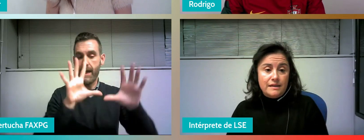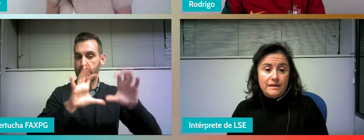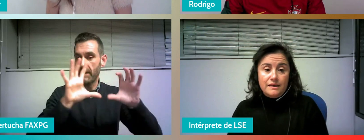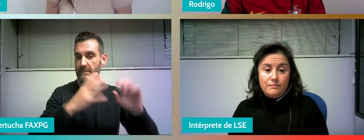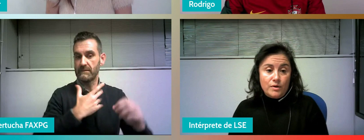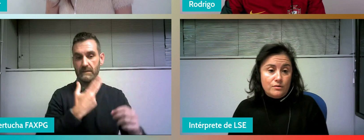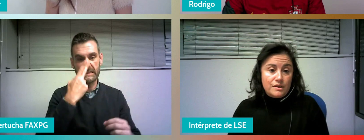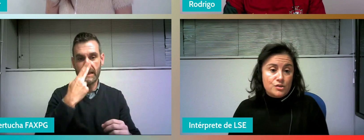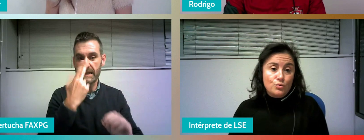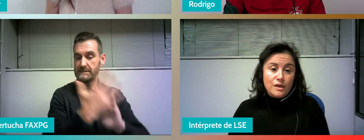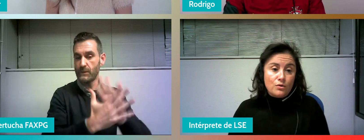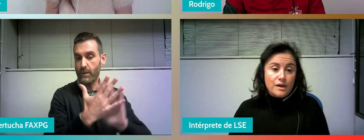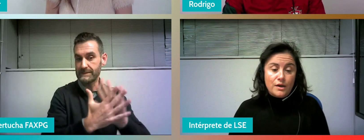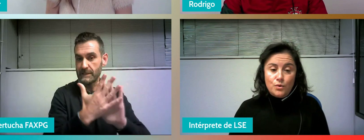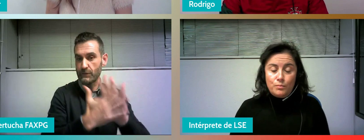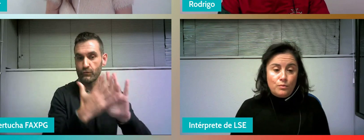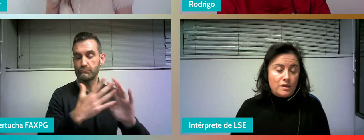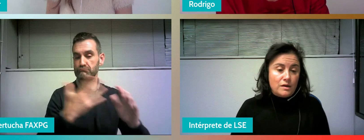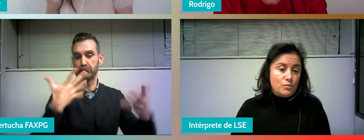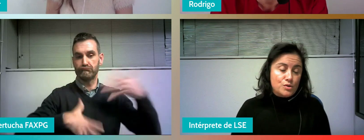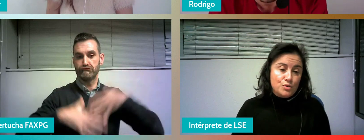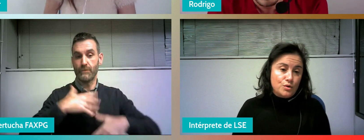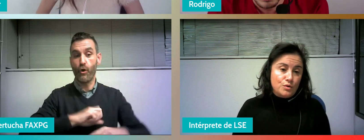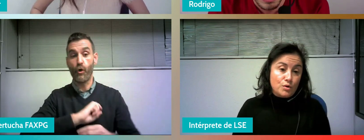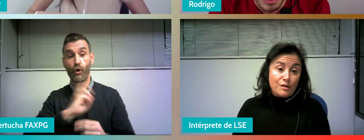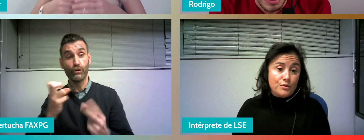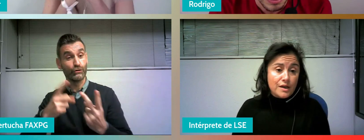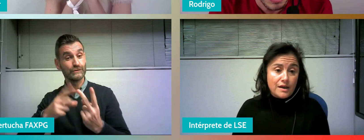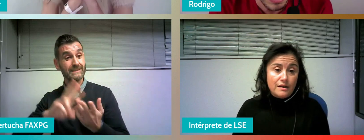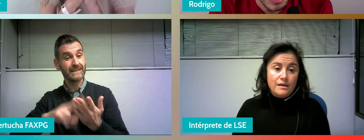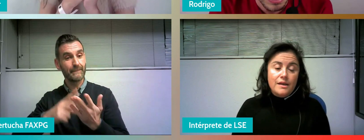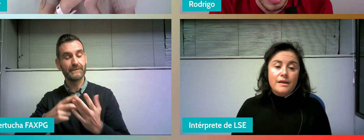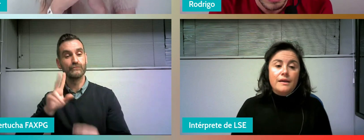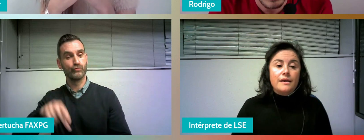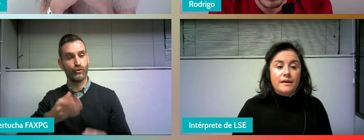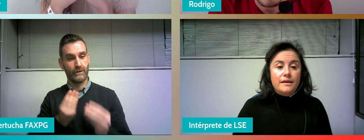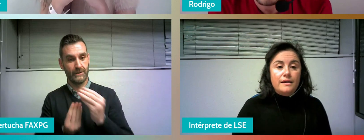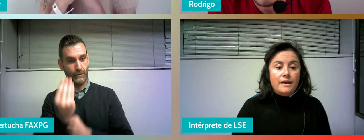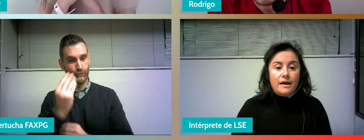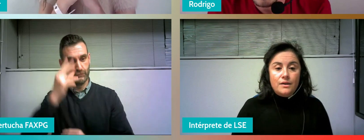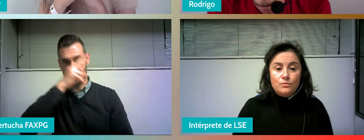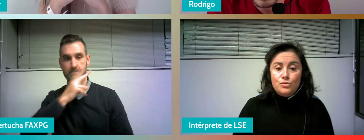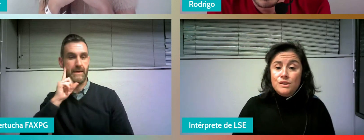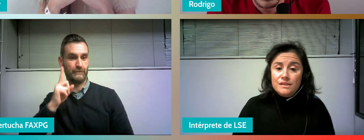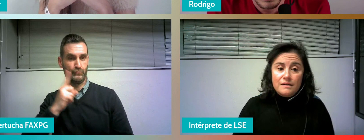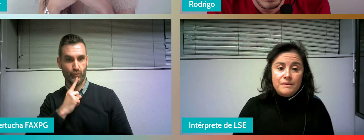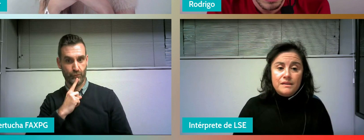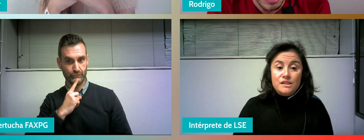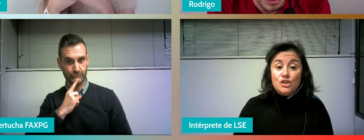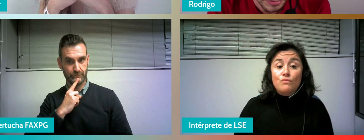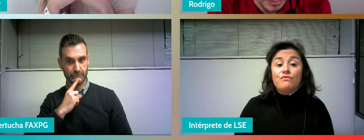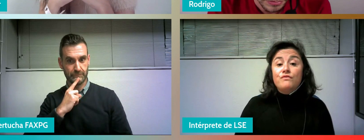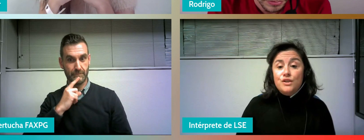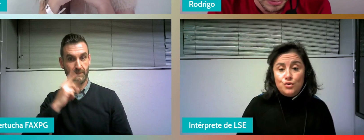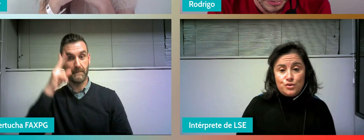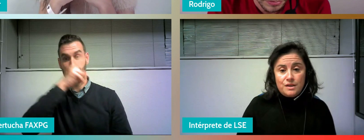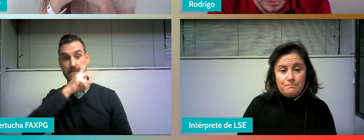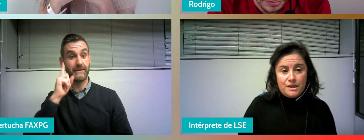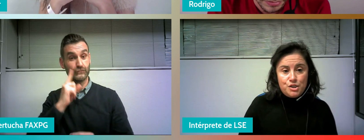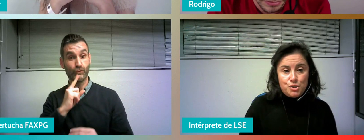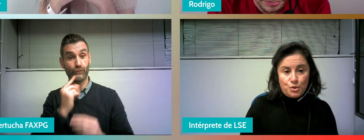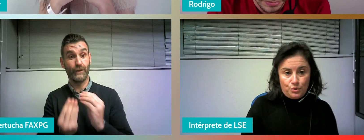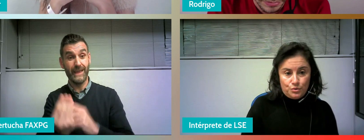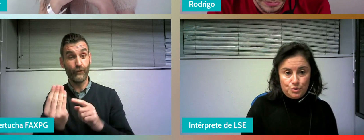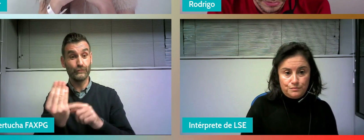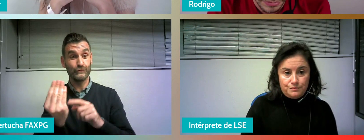intérpretes que estudian o grado por una cuestión vocacional. Hay otros intérpretes que son fillos de